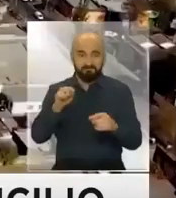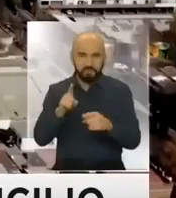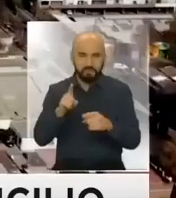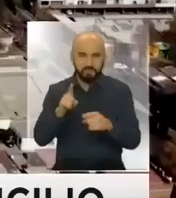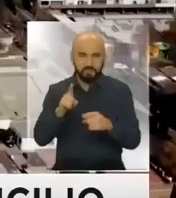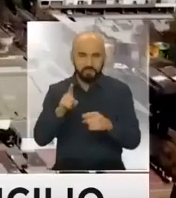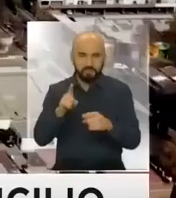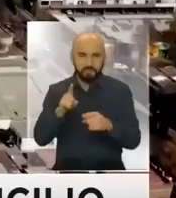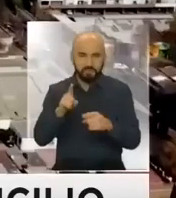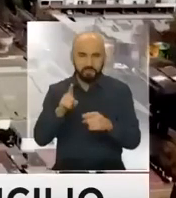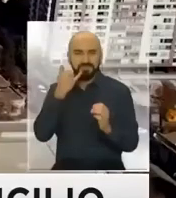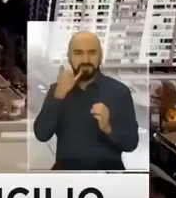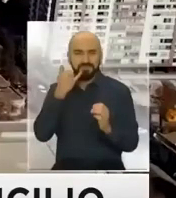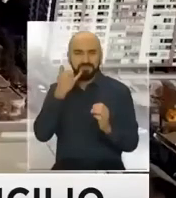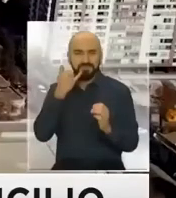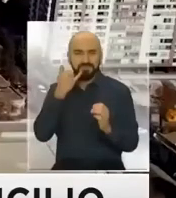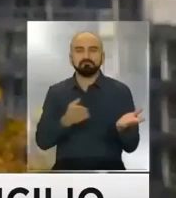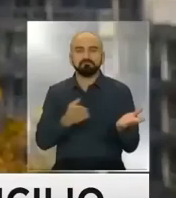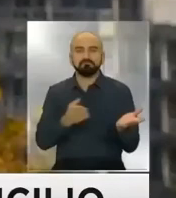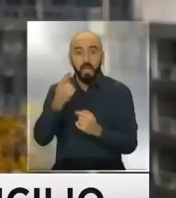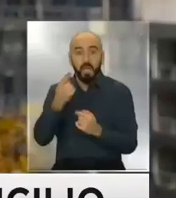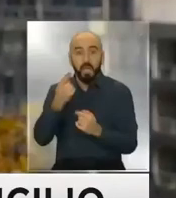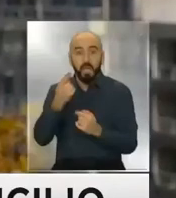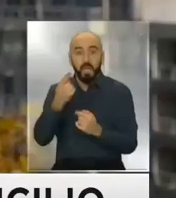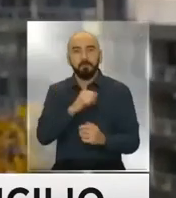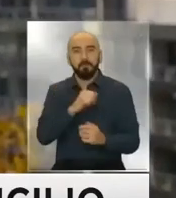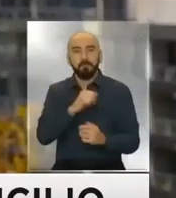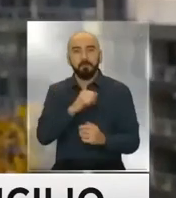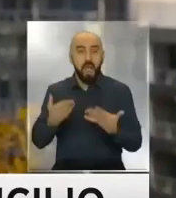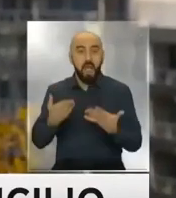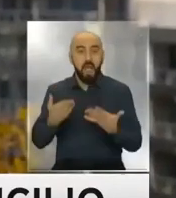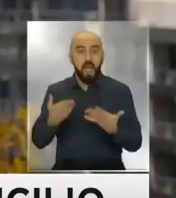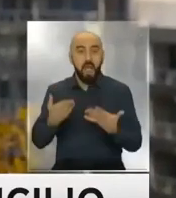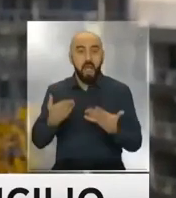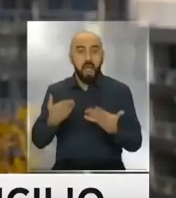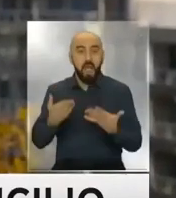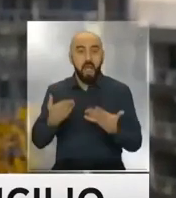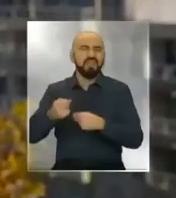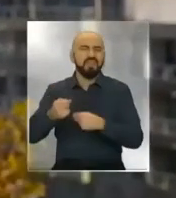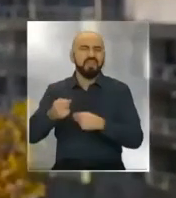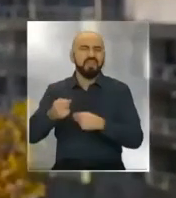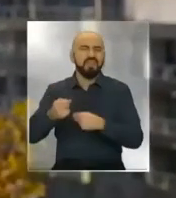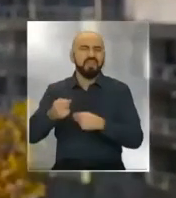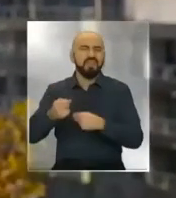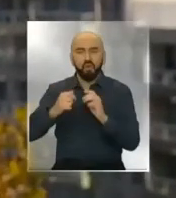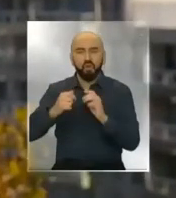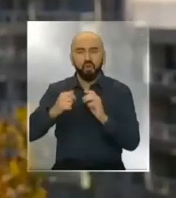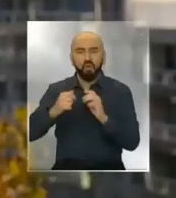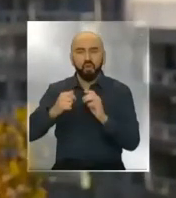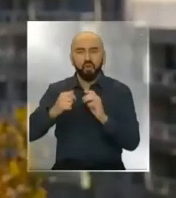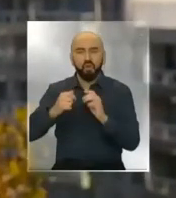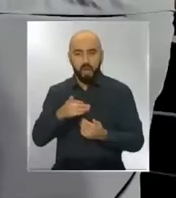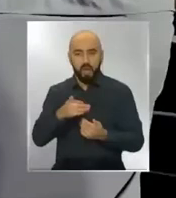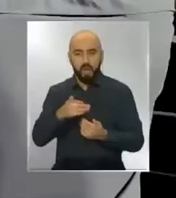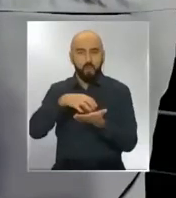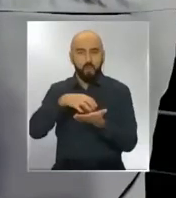Vamos a ingresar a la aplicación para ver cuántas personas en este minuto están vendiendo algún tipo de droga en la comuna de Santiago, comuna que